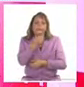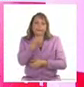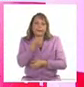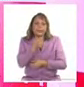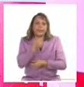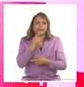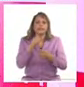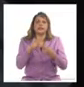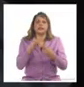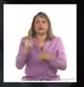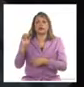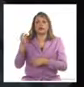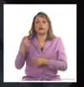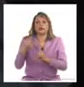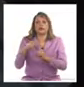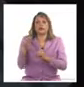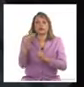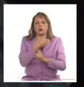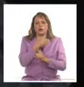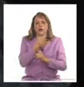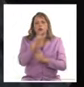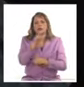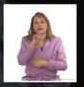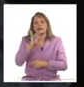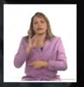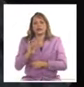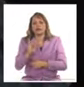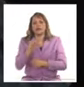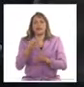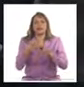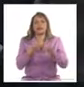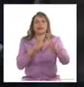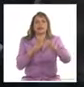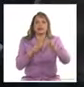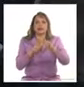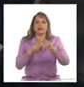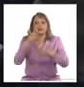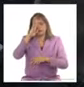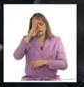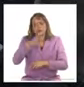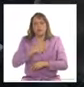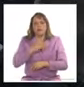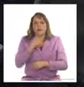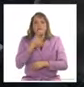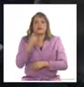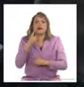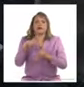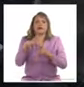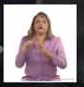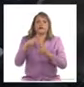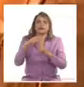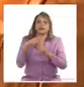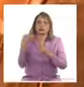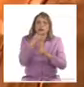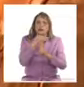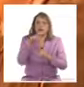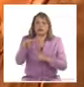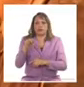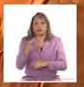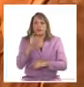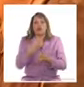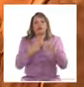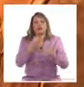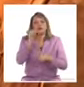editoriales, económicas y tecnológicas de 17 medios cubanos y la inteligencia artificial. Quienes quieran participar pueden comprar